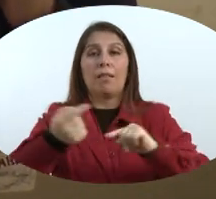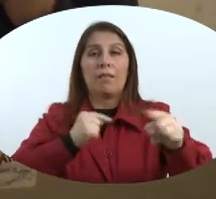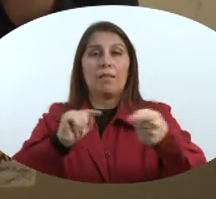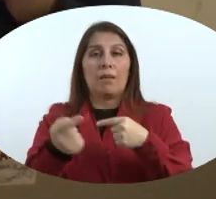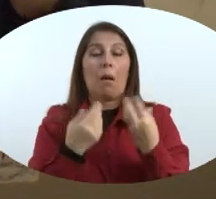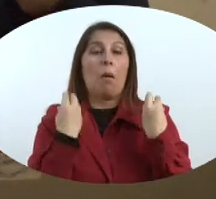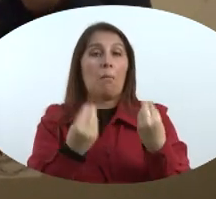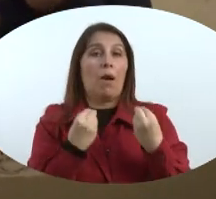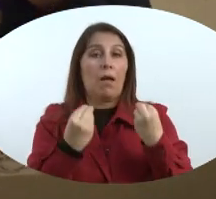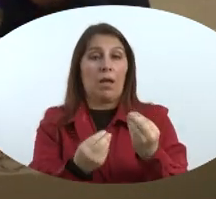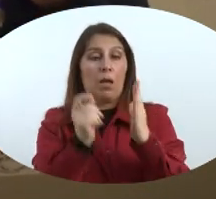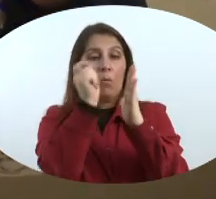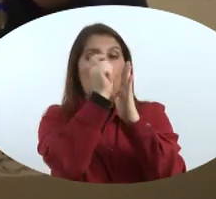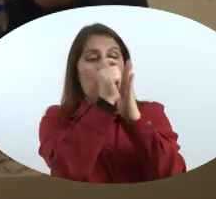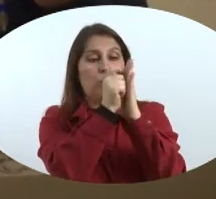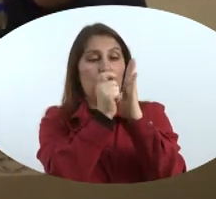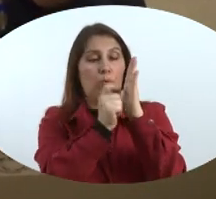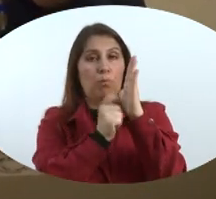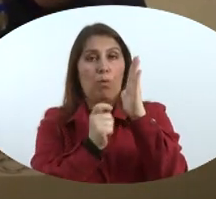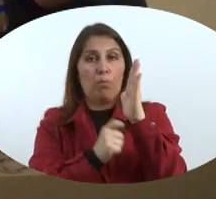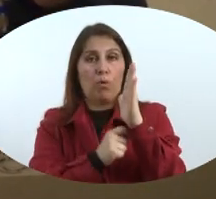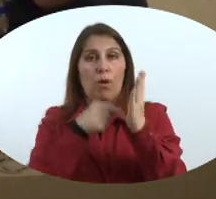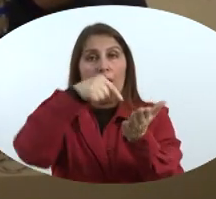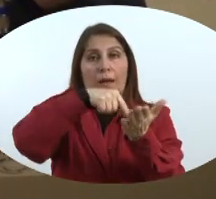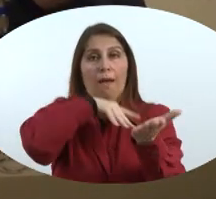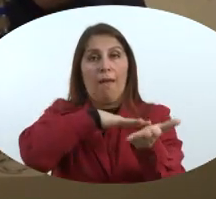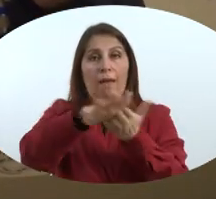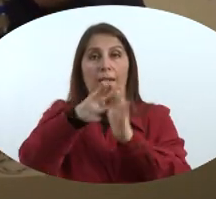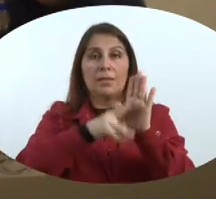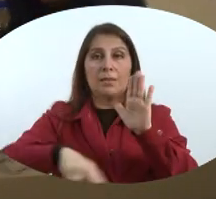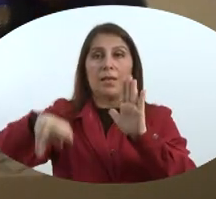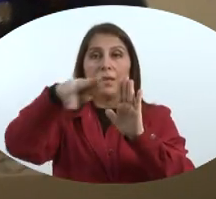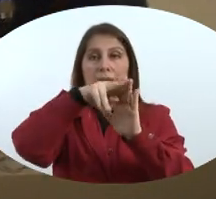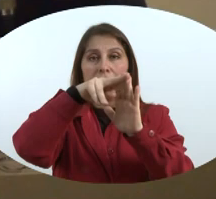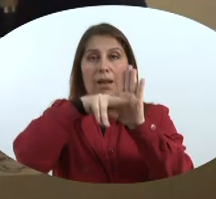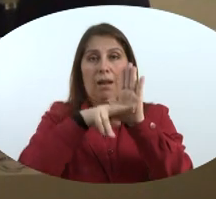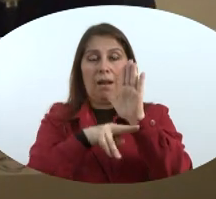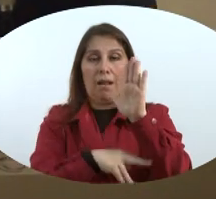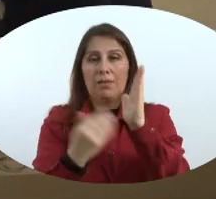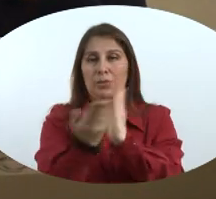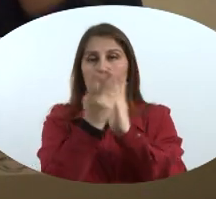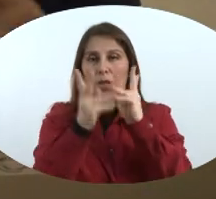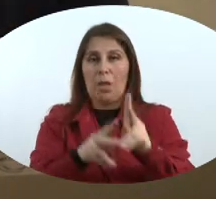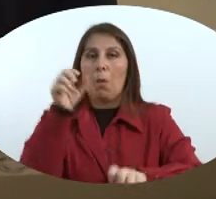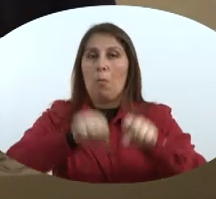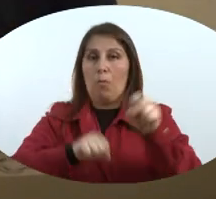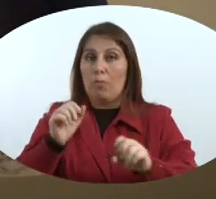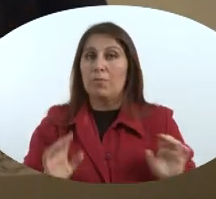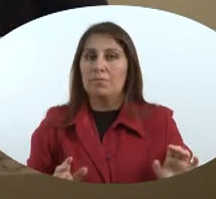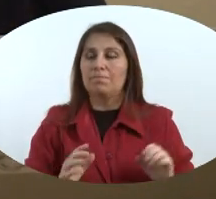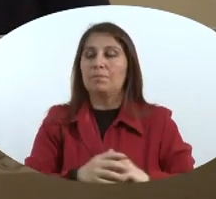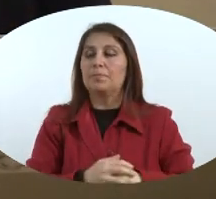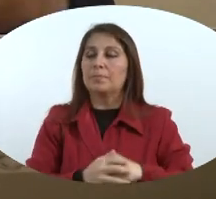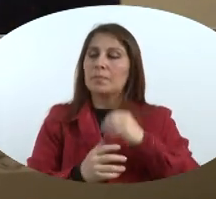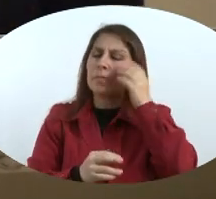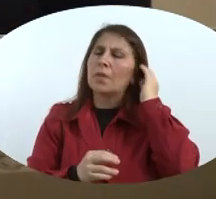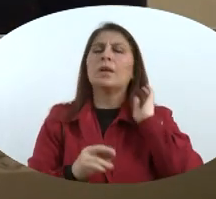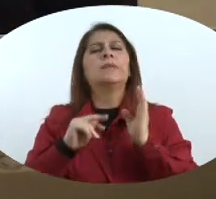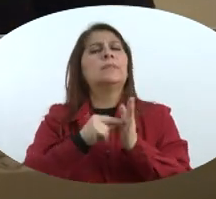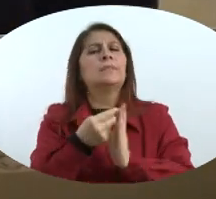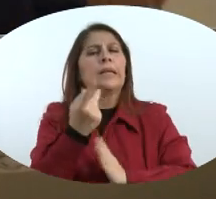discusión para poder abordar cada uno de los ejes pilares del reglamento estudiantil qué quiere decir esto